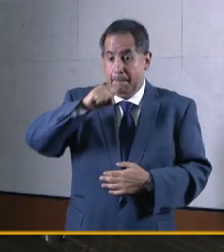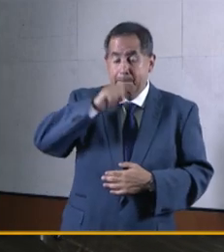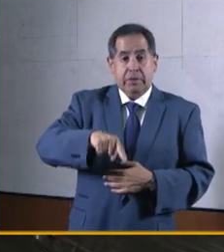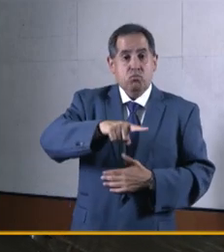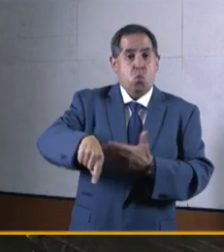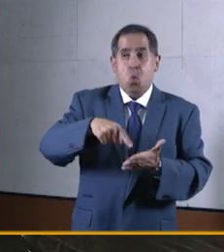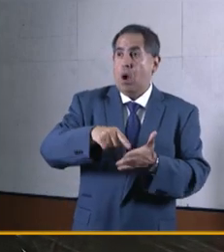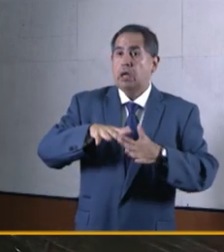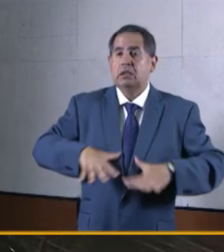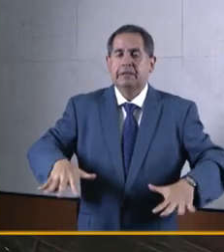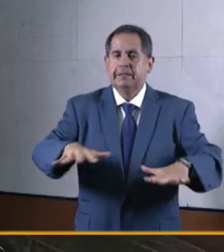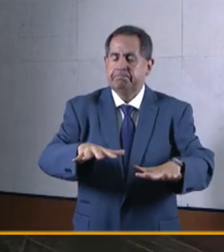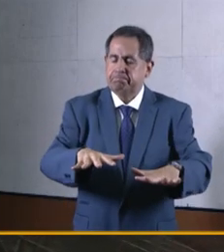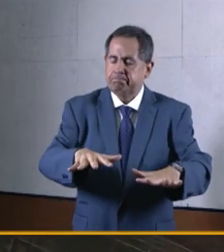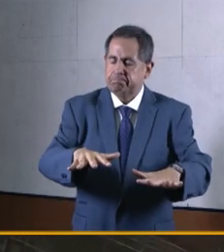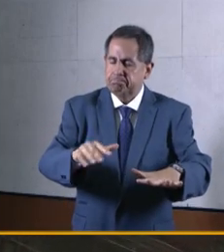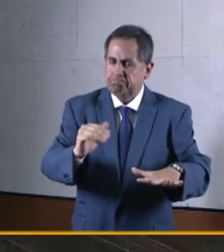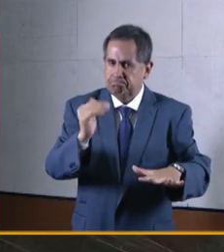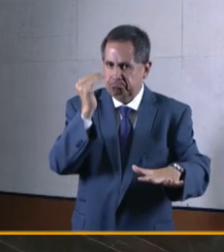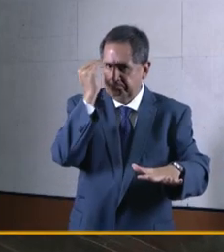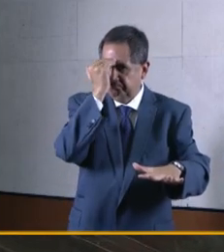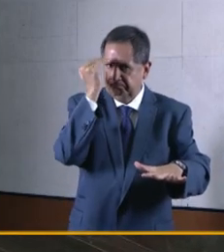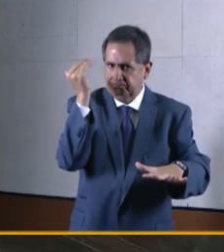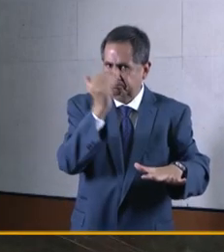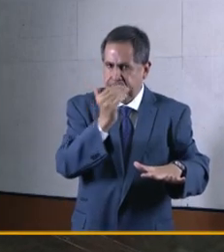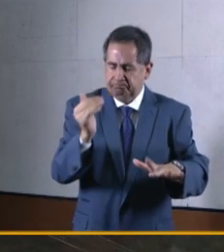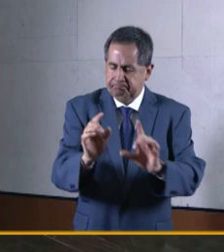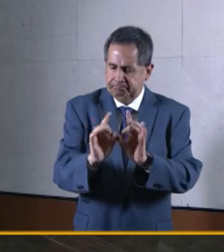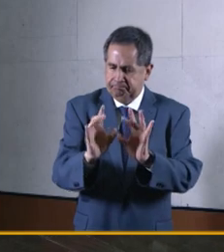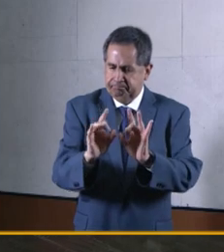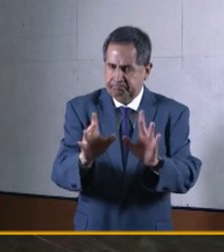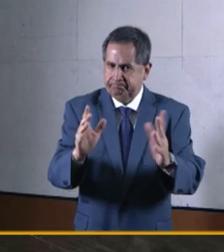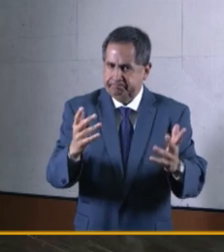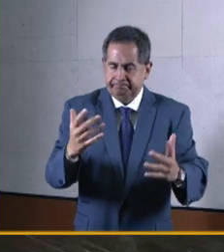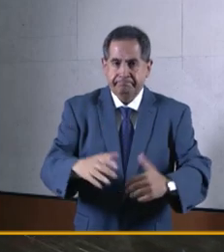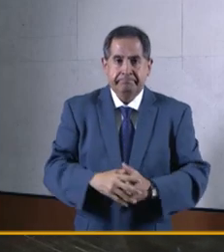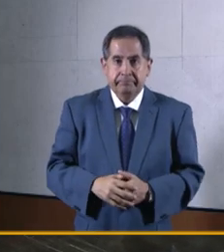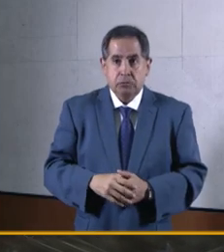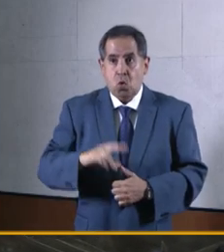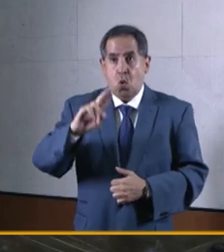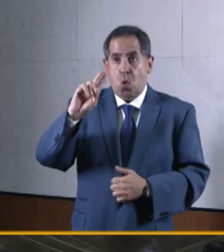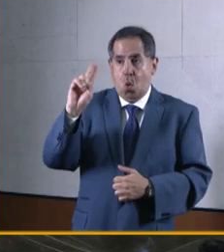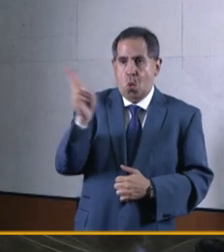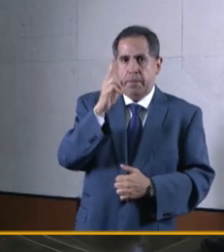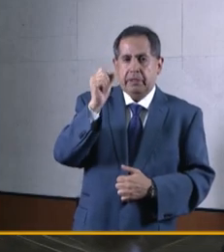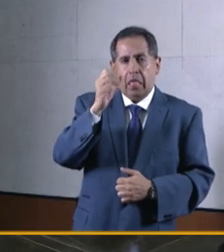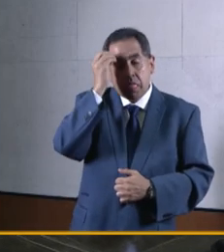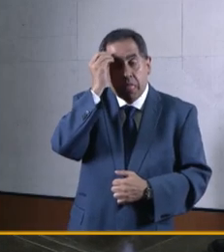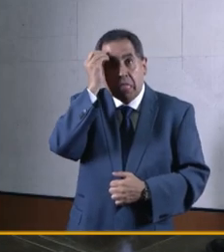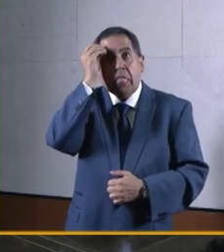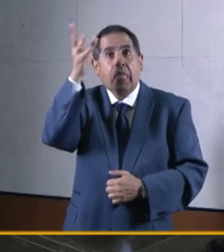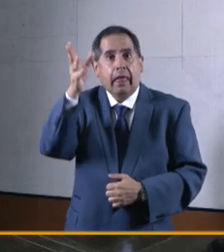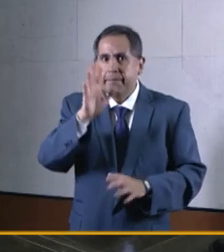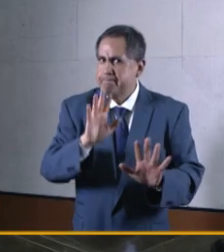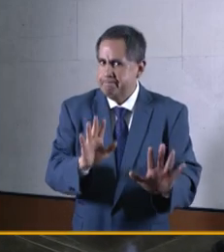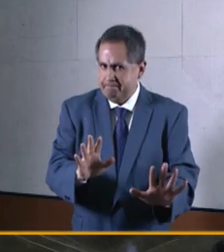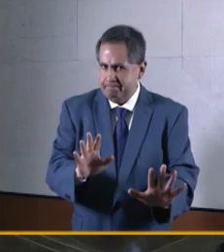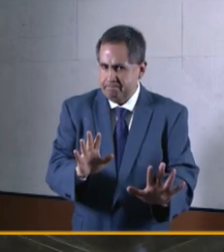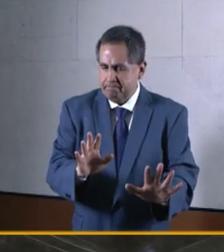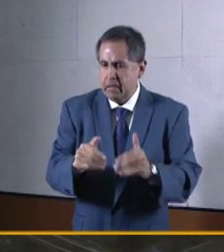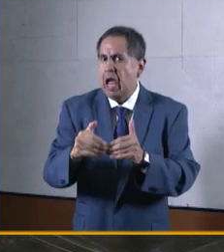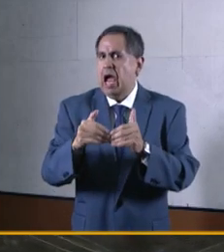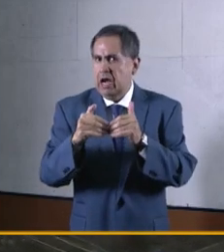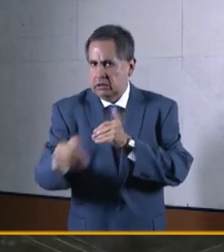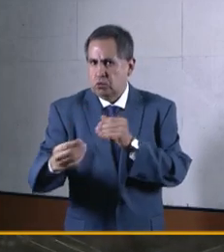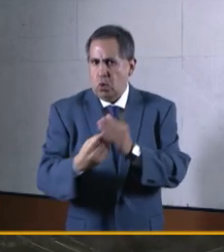desarrollaron trágicos acontecimientos la universidad no los ha olvidado que trazaron la nueva